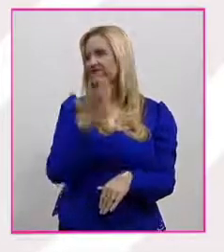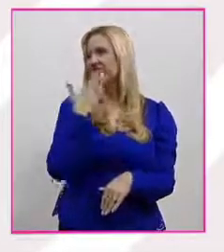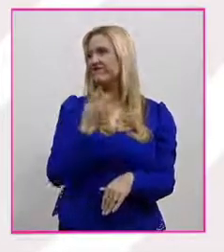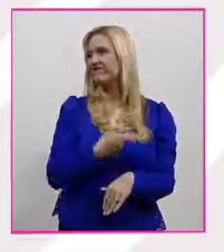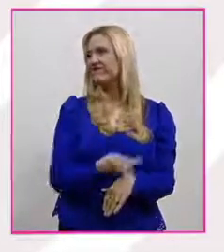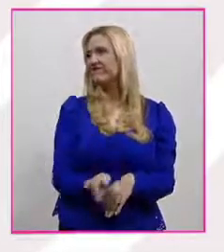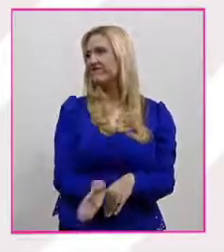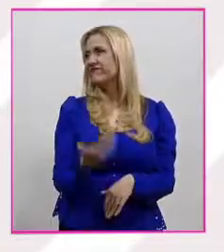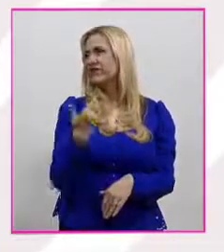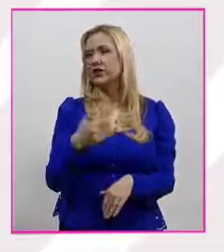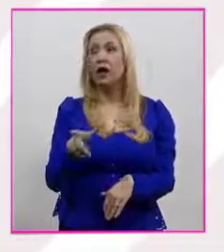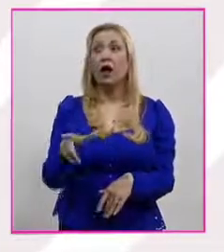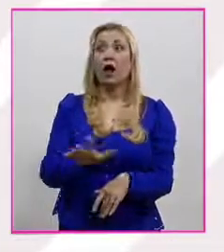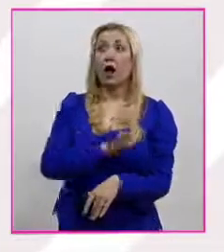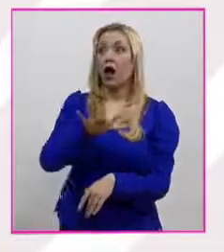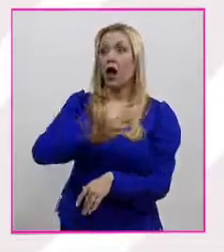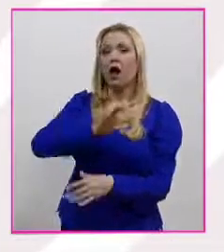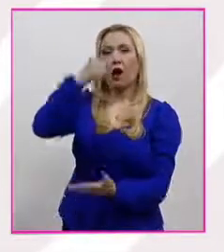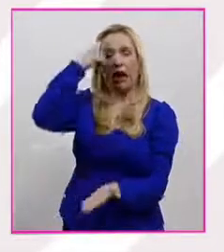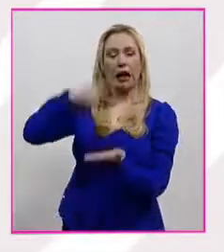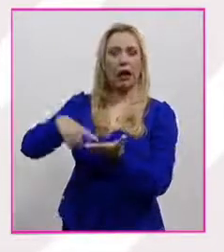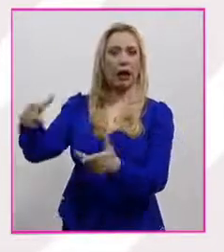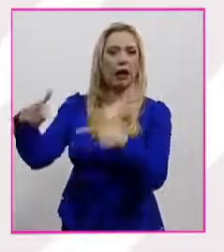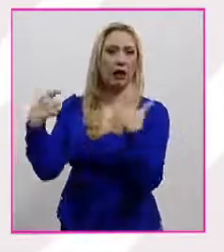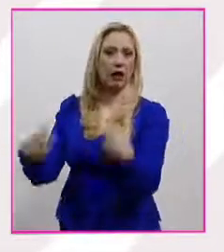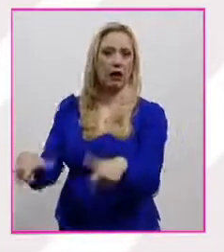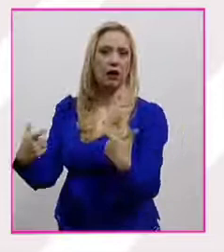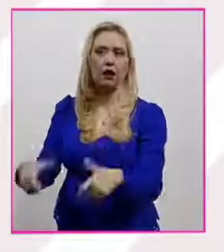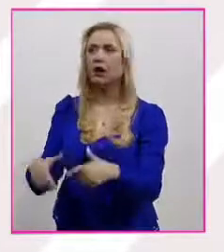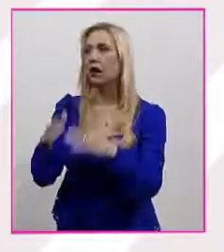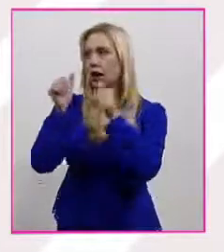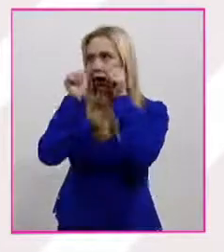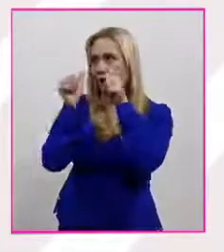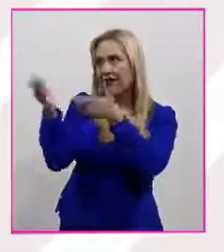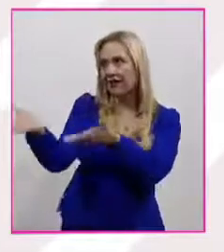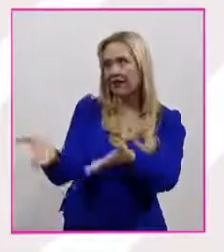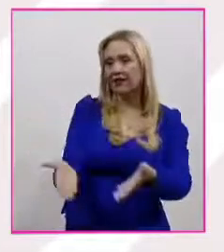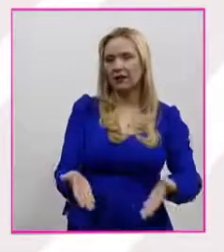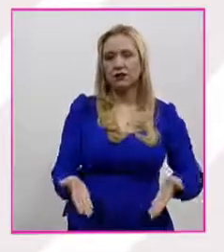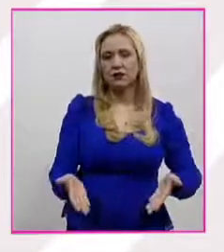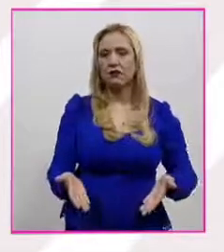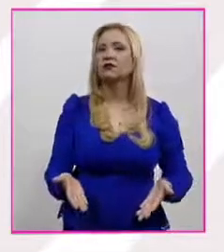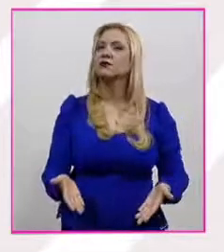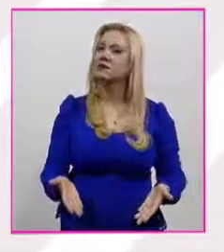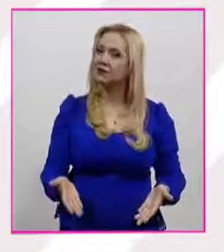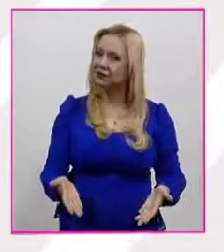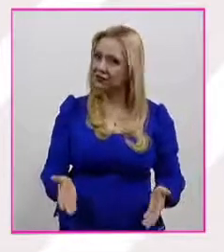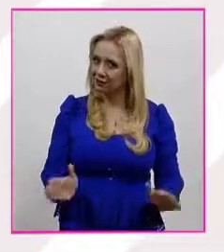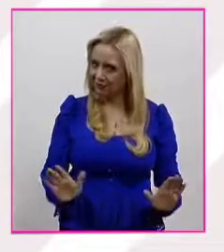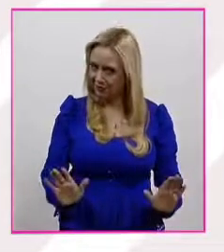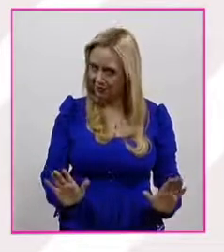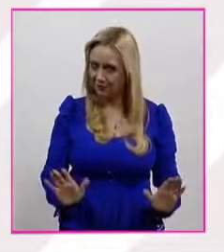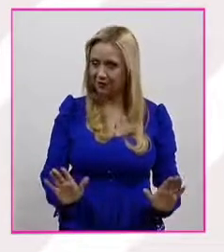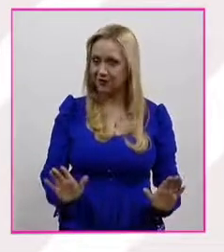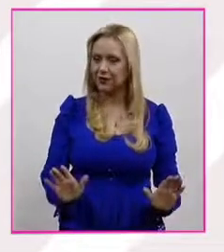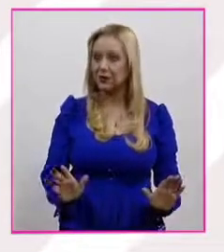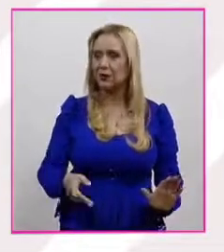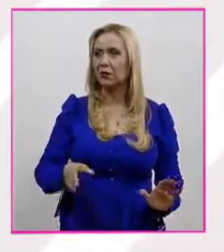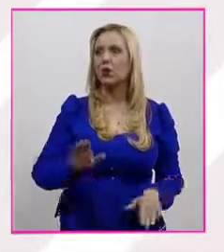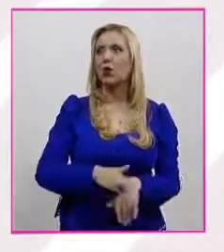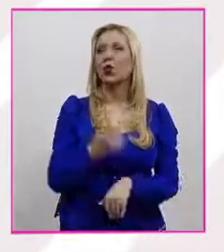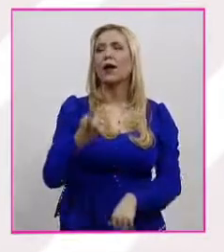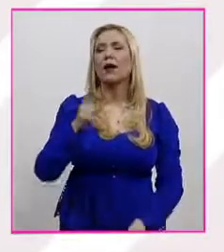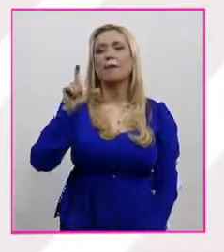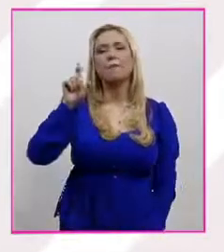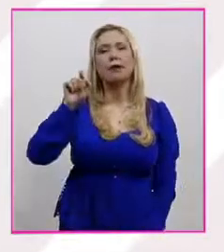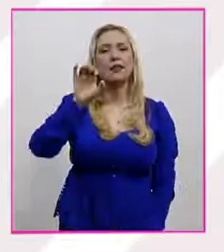tratado. Y eso es un tema de probabilidades, no es en números absolutos. Es decir, no vamos a ver que el 20%